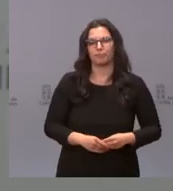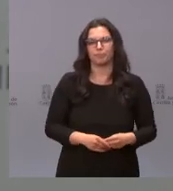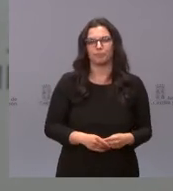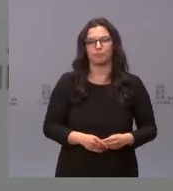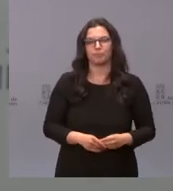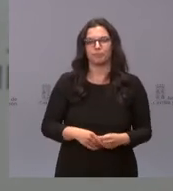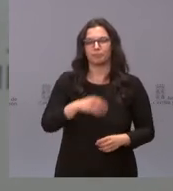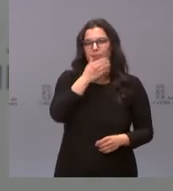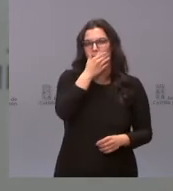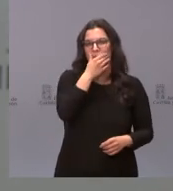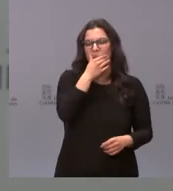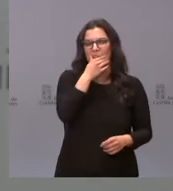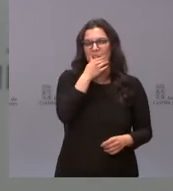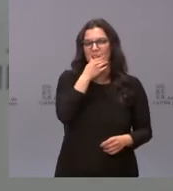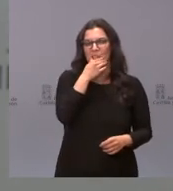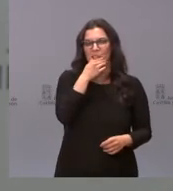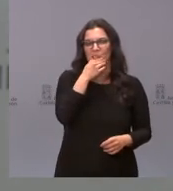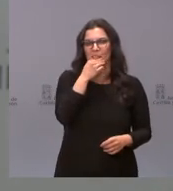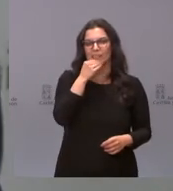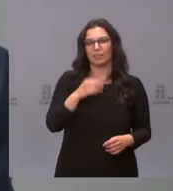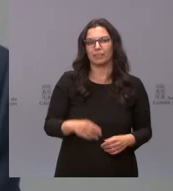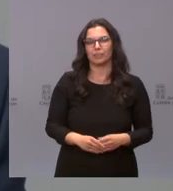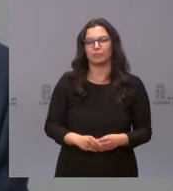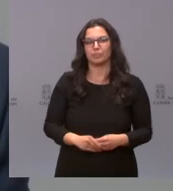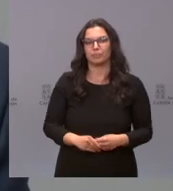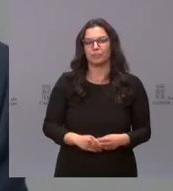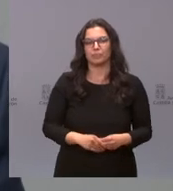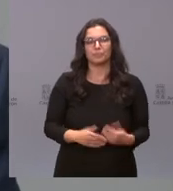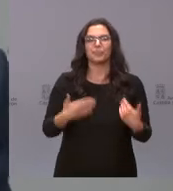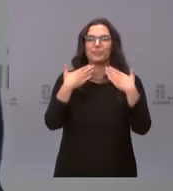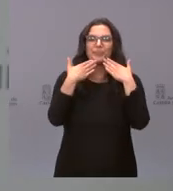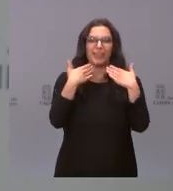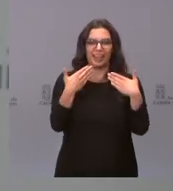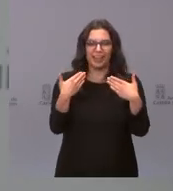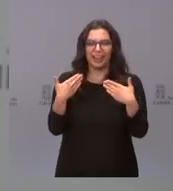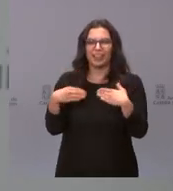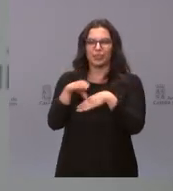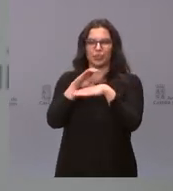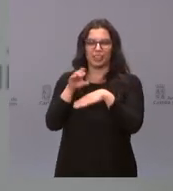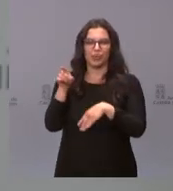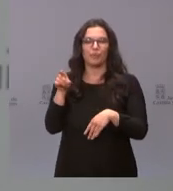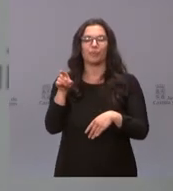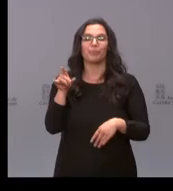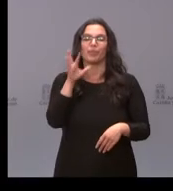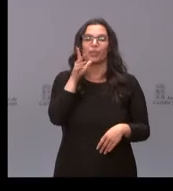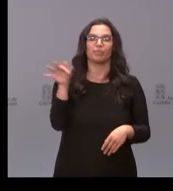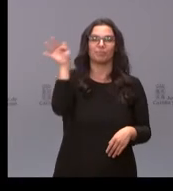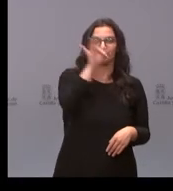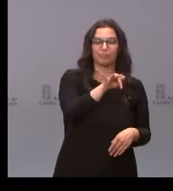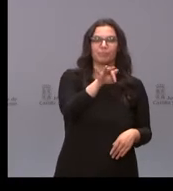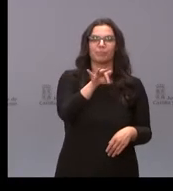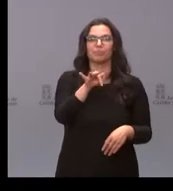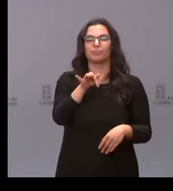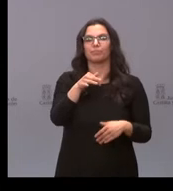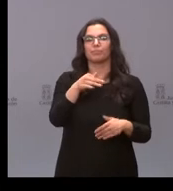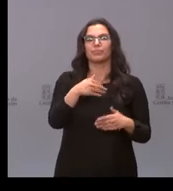con fondos europeos para temas demográficos muchas gracias consejero seguimos adelante ahora ya con